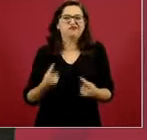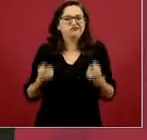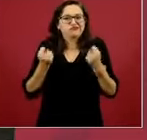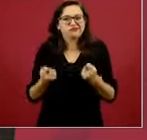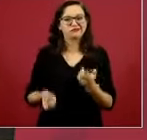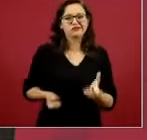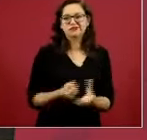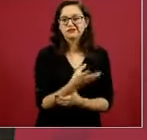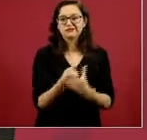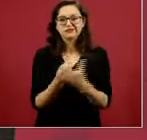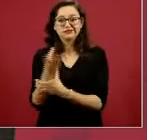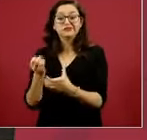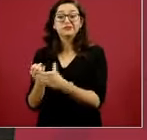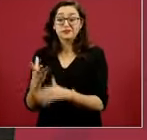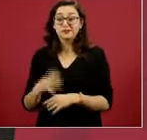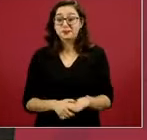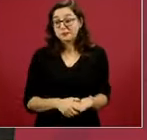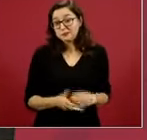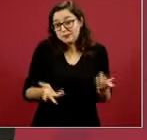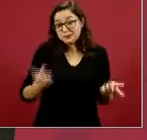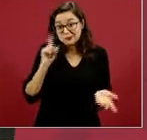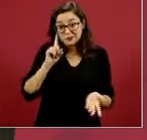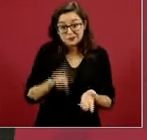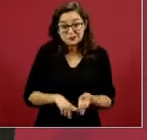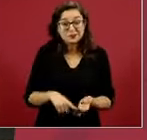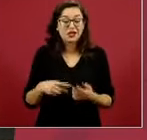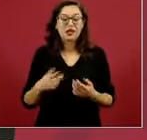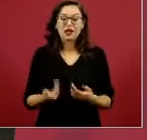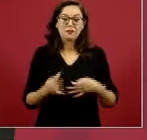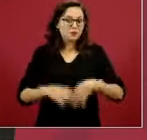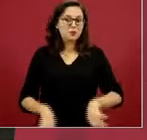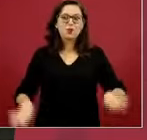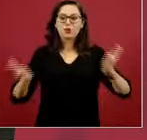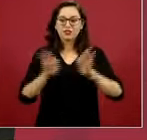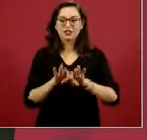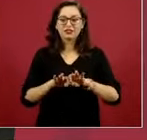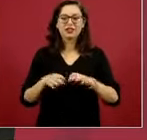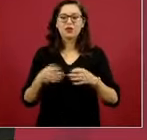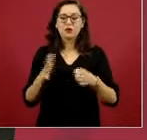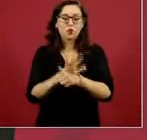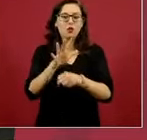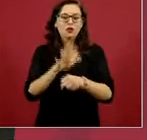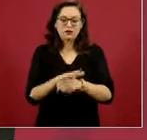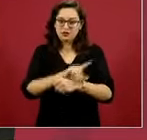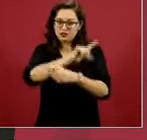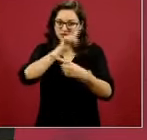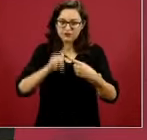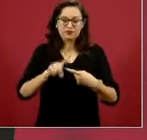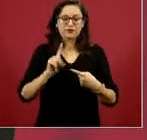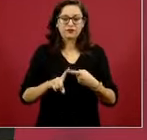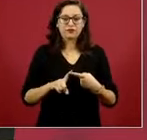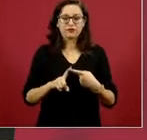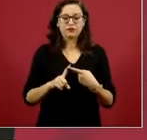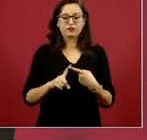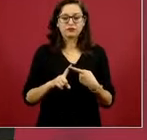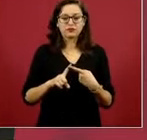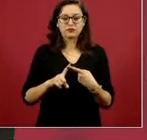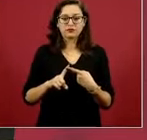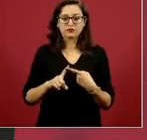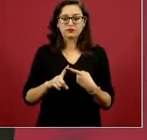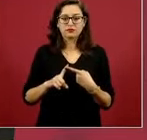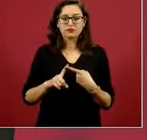un fenómeno y creo que aquí el mensaje que es muy importante es que uno, a pesar de estar